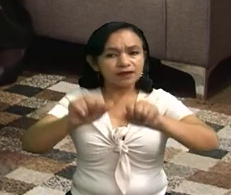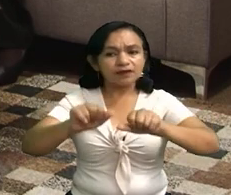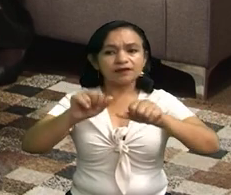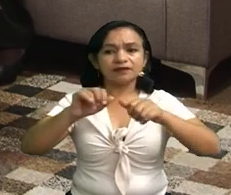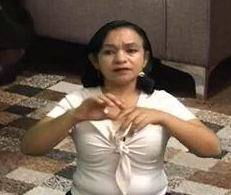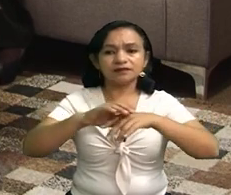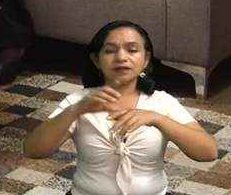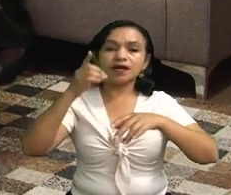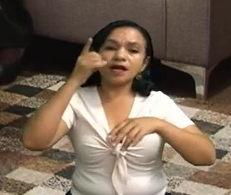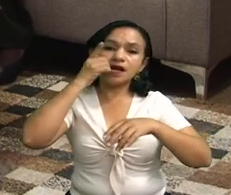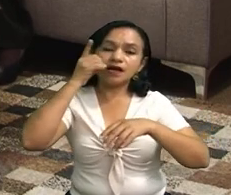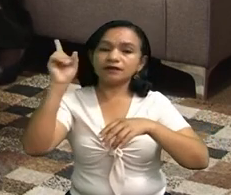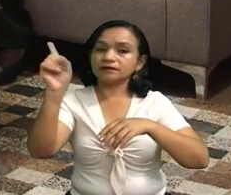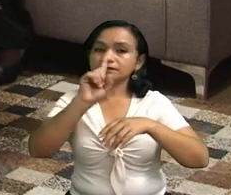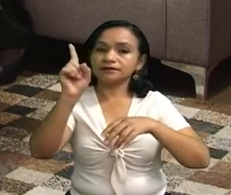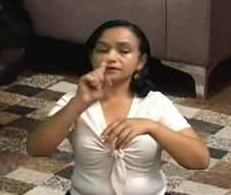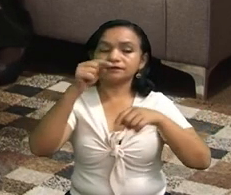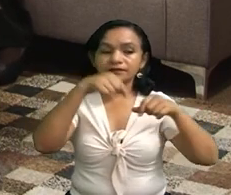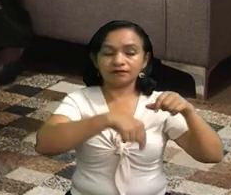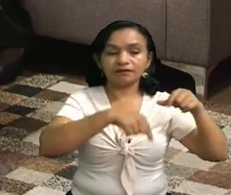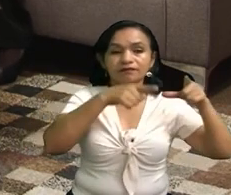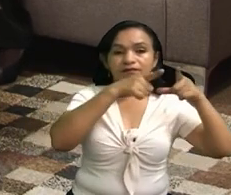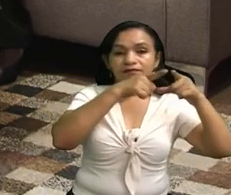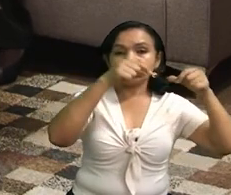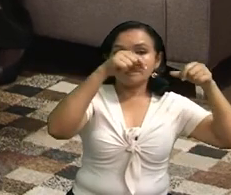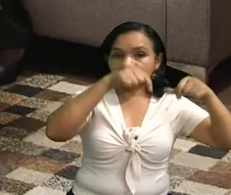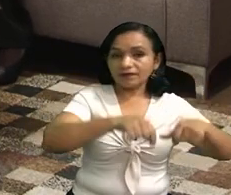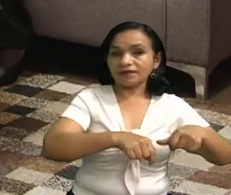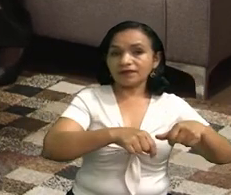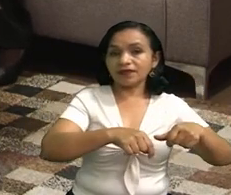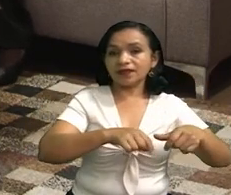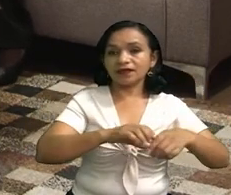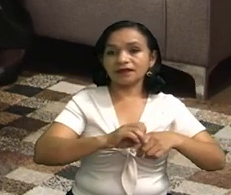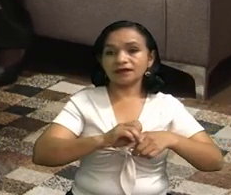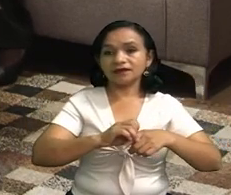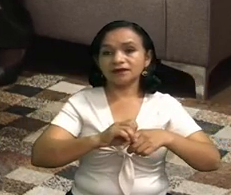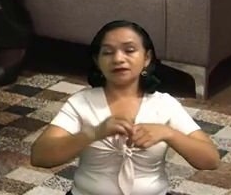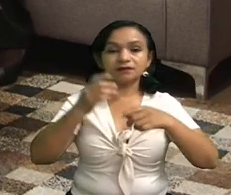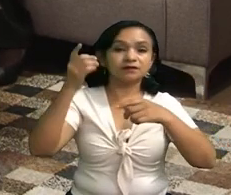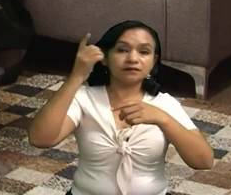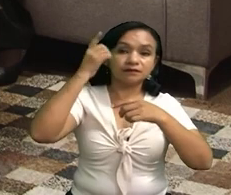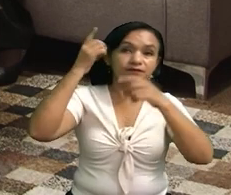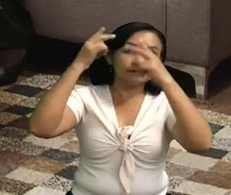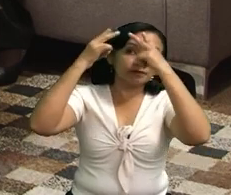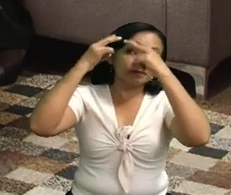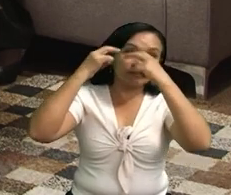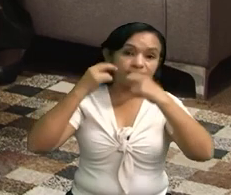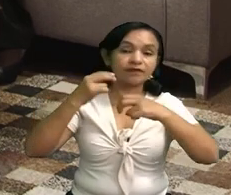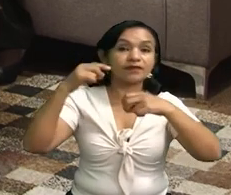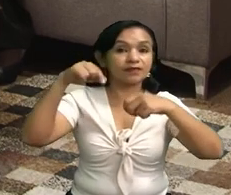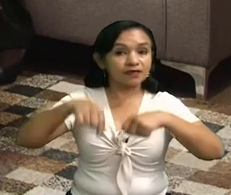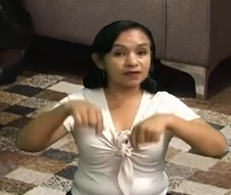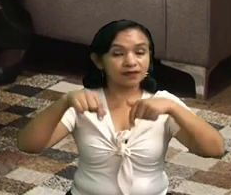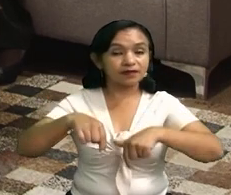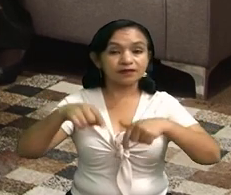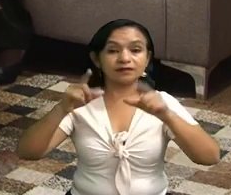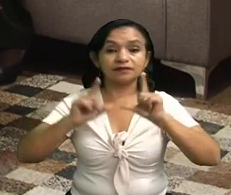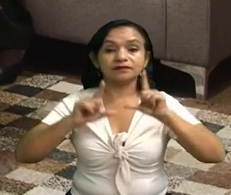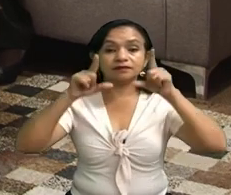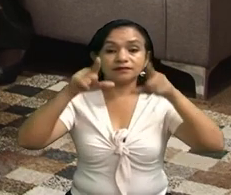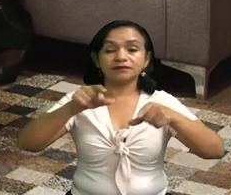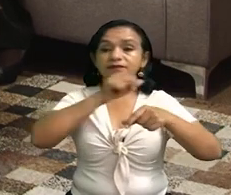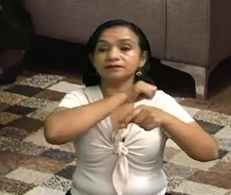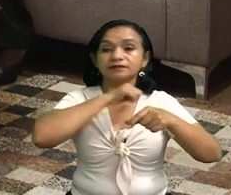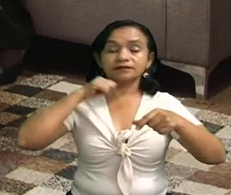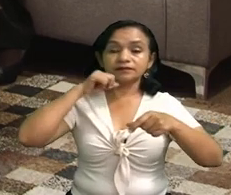tenemos, okay, odontología no, es solo a nivel de recinto, optometría médica también, entonces ellos la prematriculan y hacen el